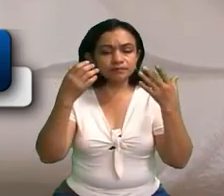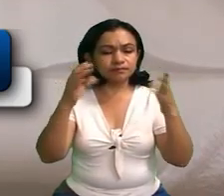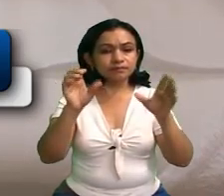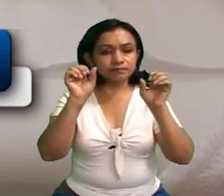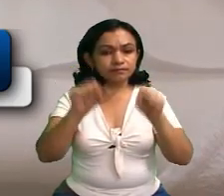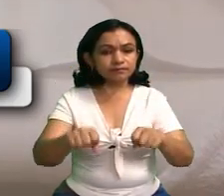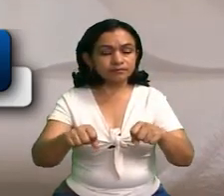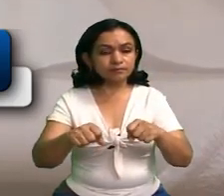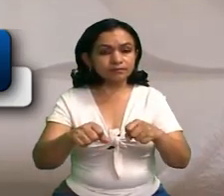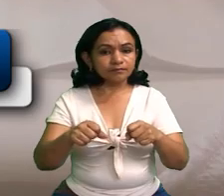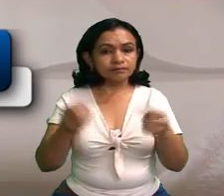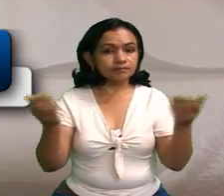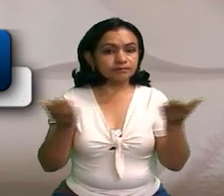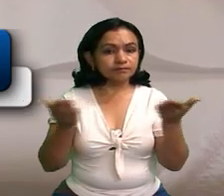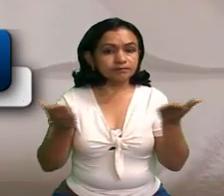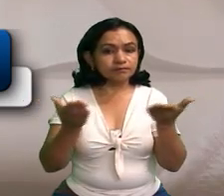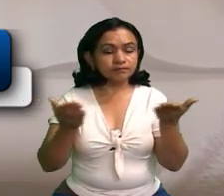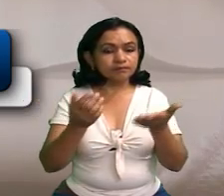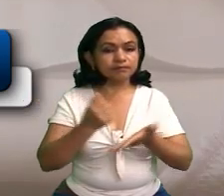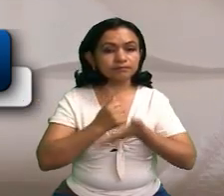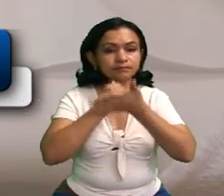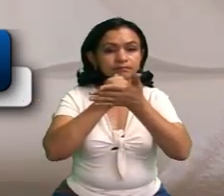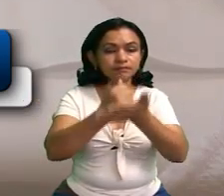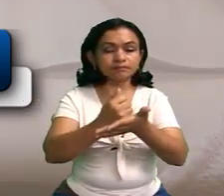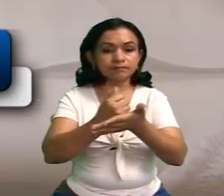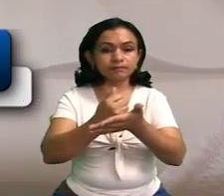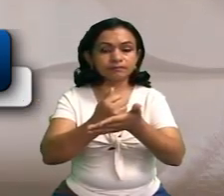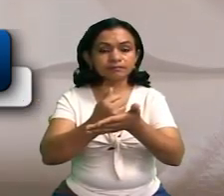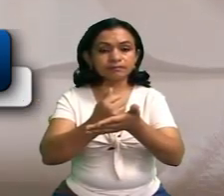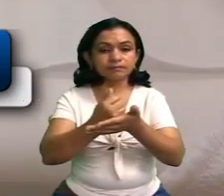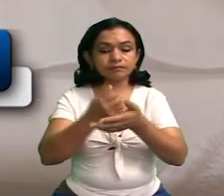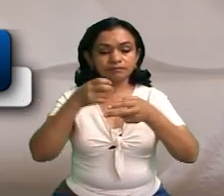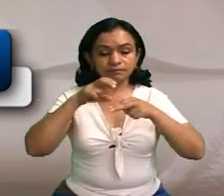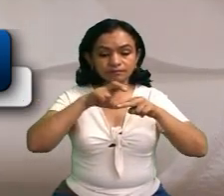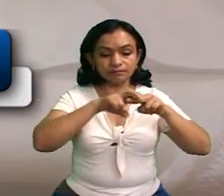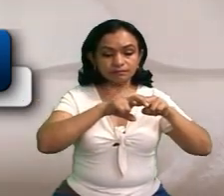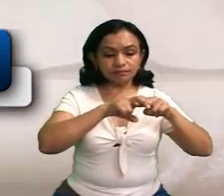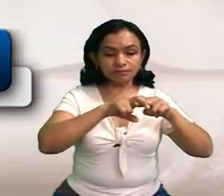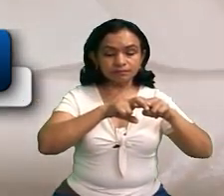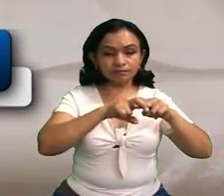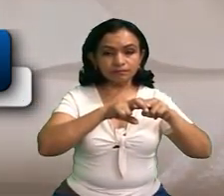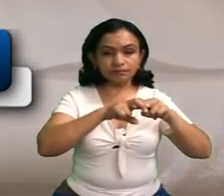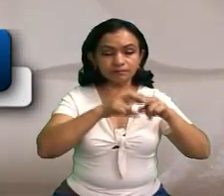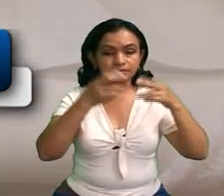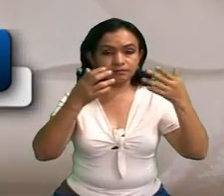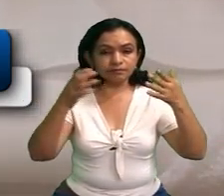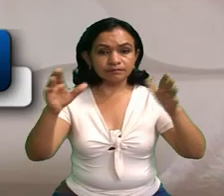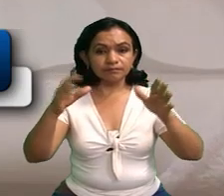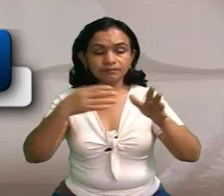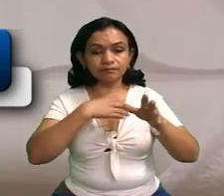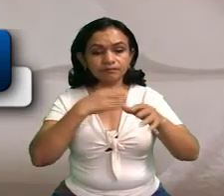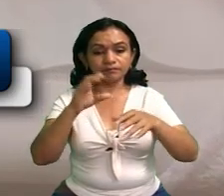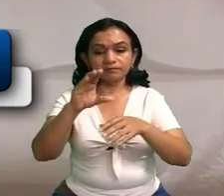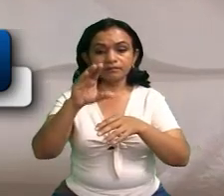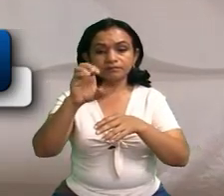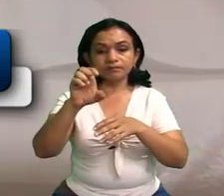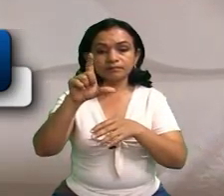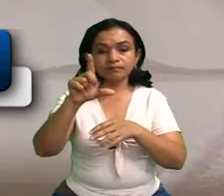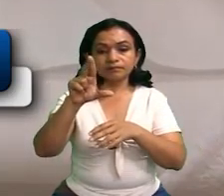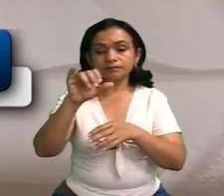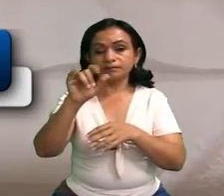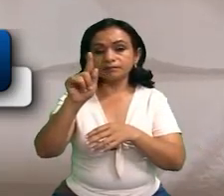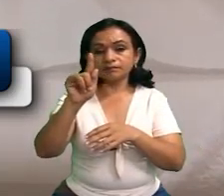ser. ¿Cómo colabora la vida sedentaria en este tipo de padecimiento como es la celulitis? Ok, cuando tenemos